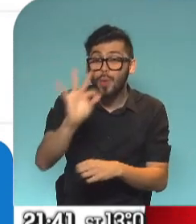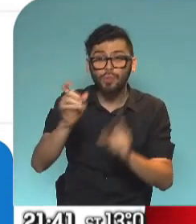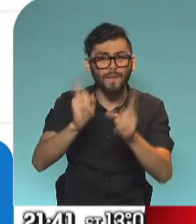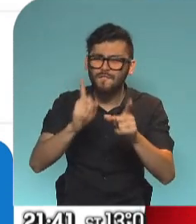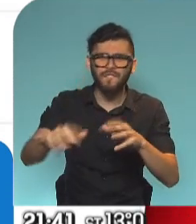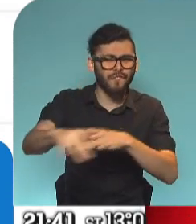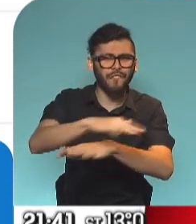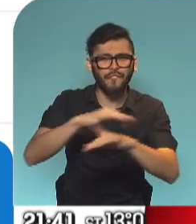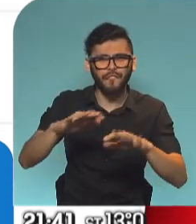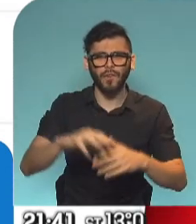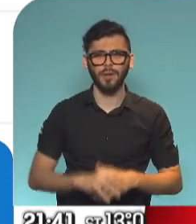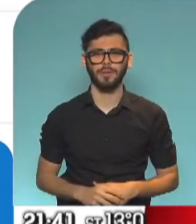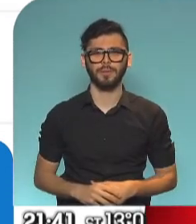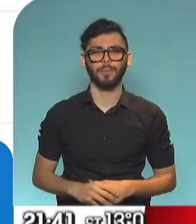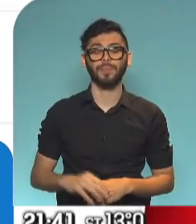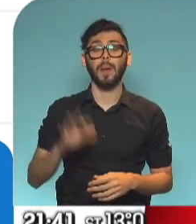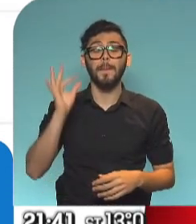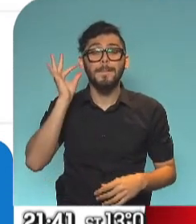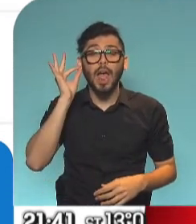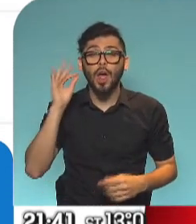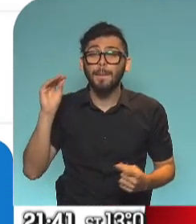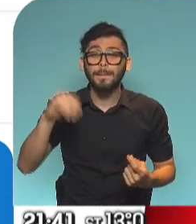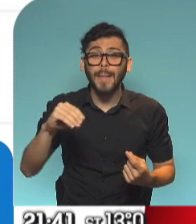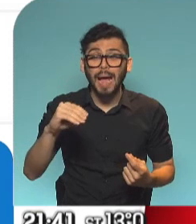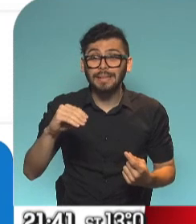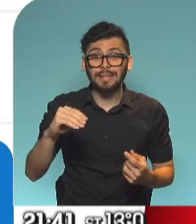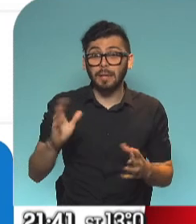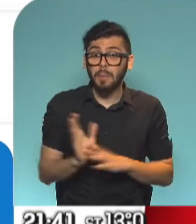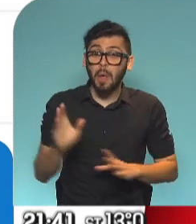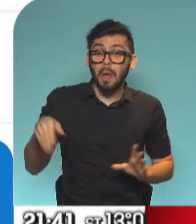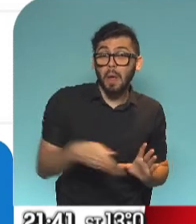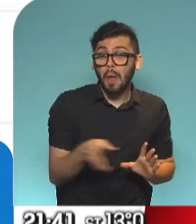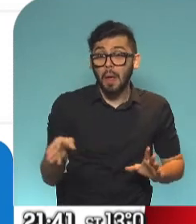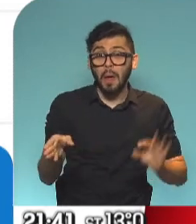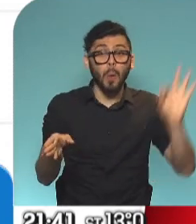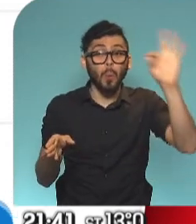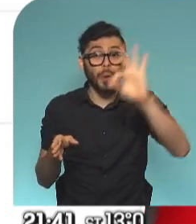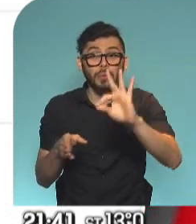entre nosotros. Otra cosa que gambeteó Maradona fue el coronavirus, por suerte.